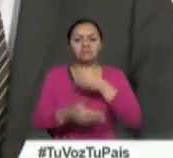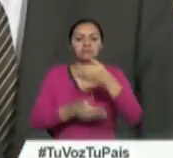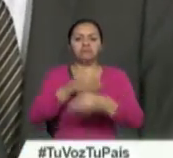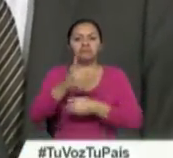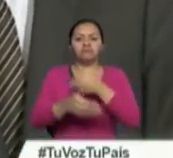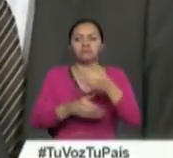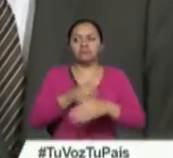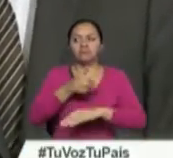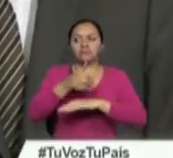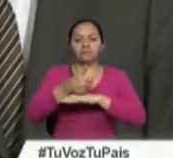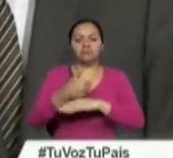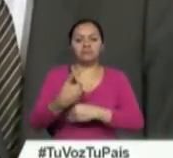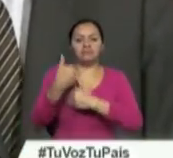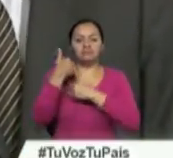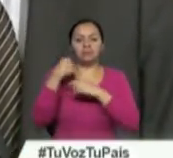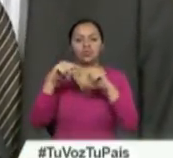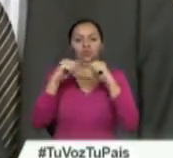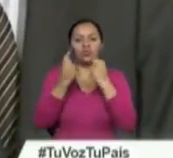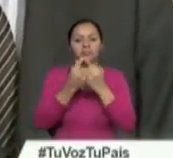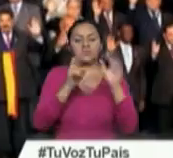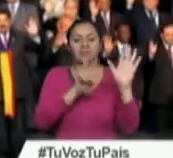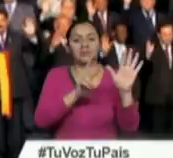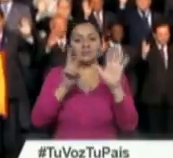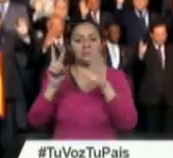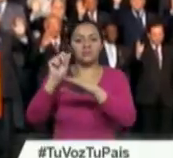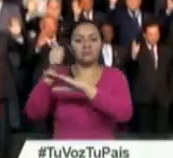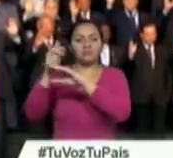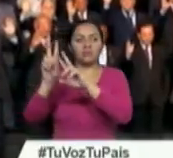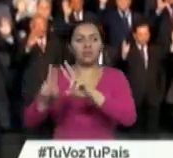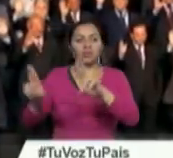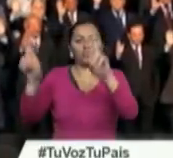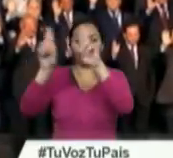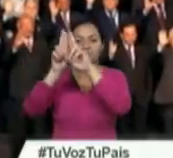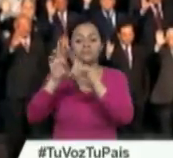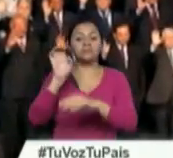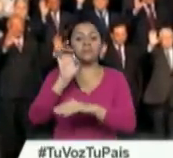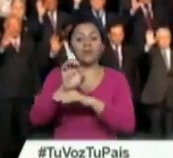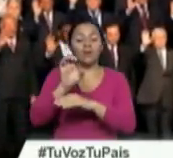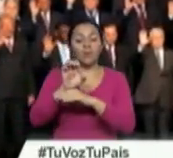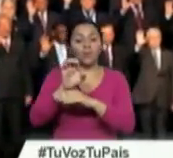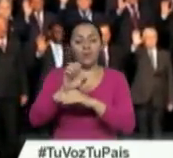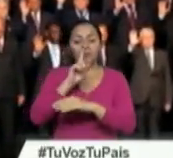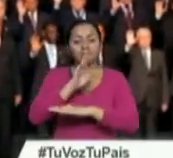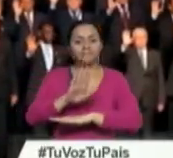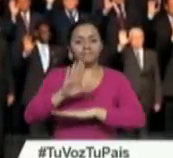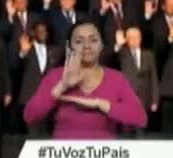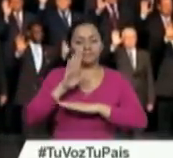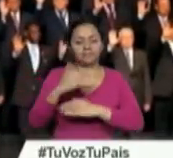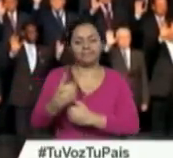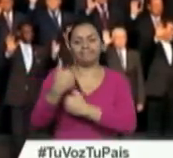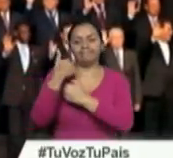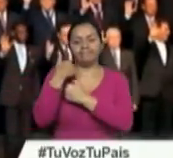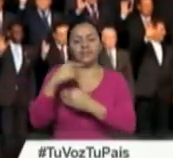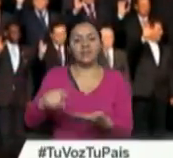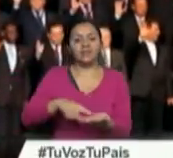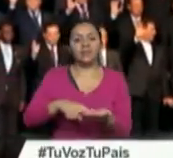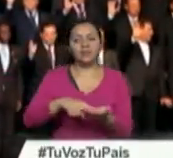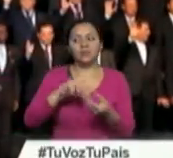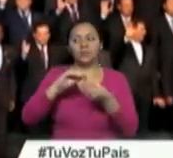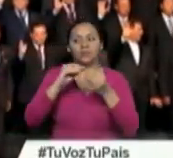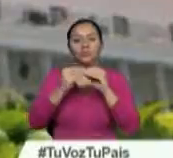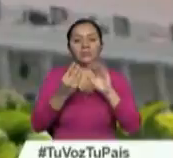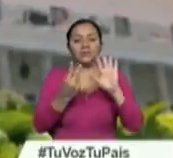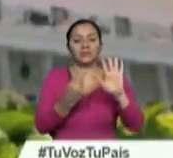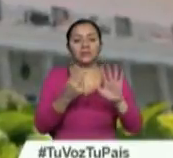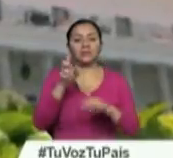mayor grupo dentro de las Naciones Unidas. Ecuador fue nombrado por unanimidad para este cargo durante la sesión número